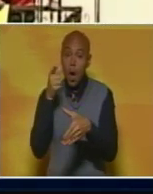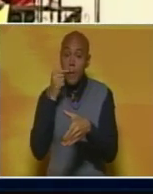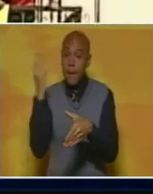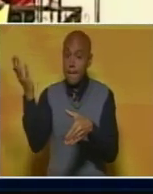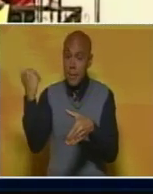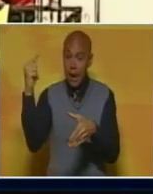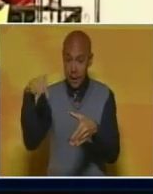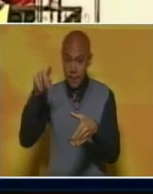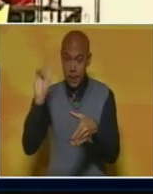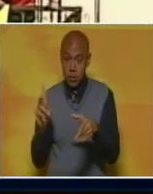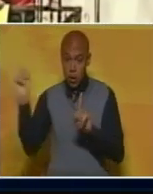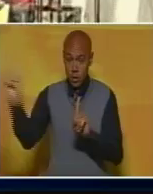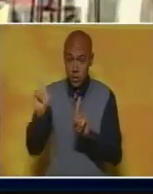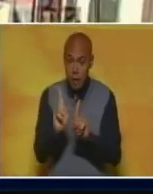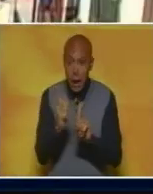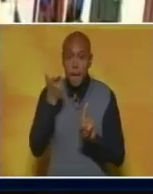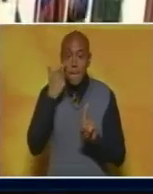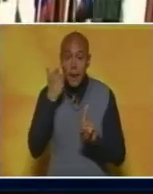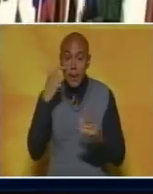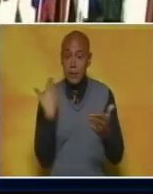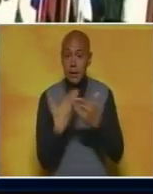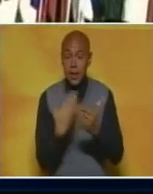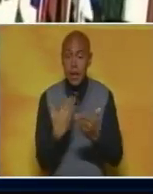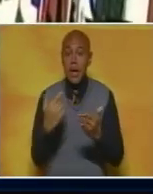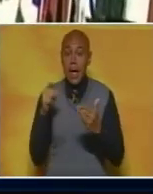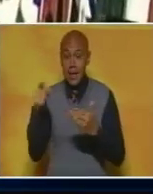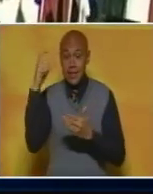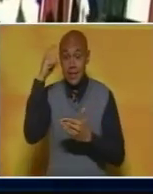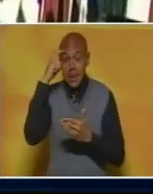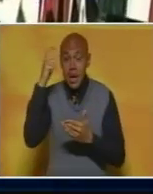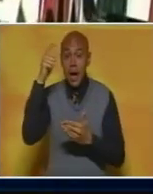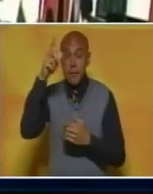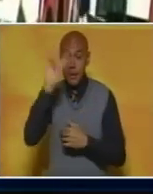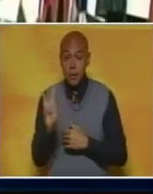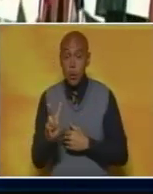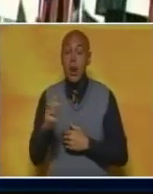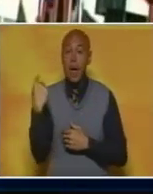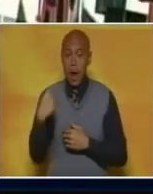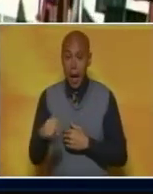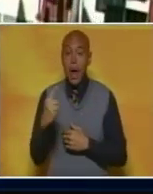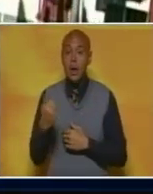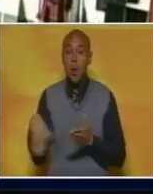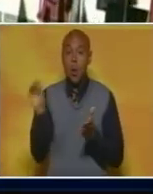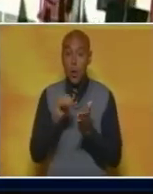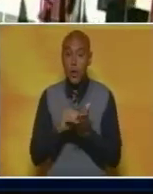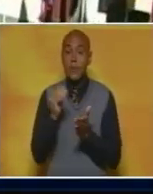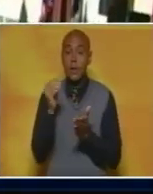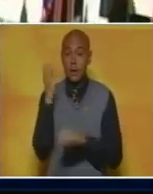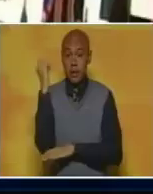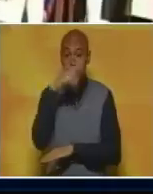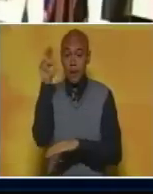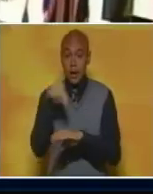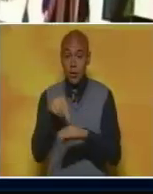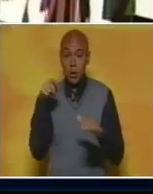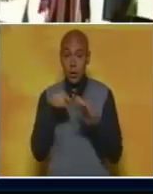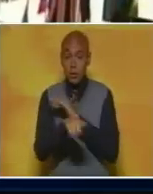electorales para que sean testigos el día que el pueblo de Venezuela recupere su Asamblea